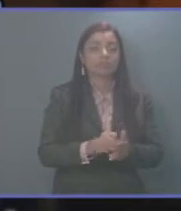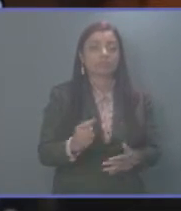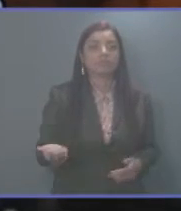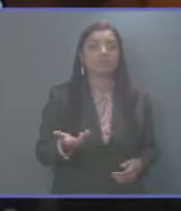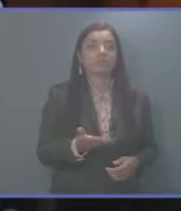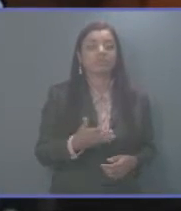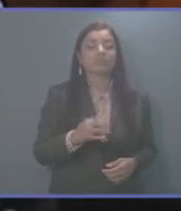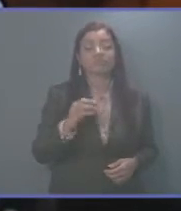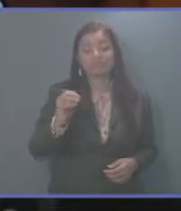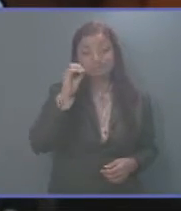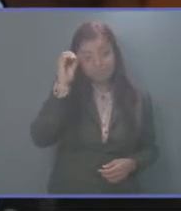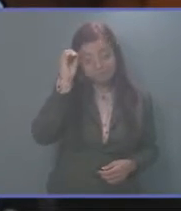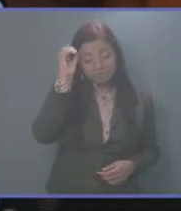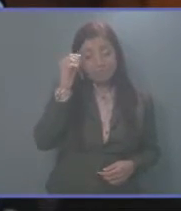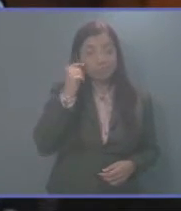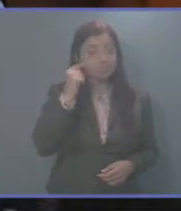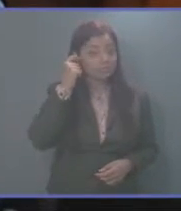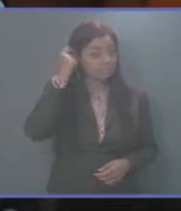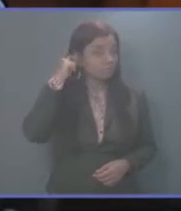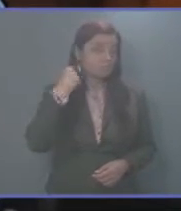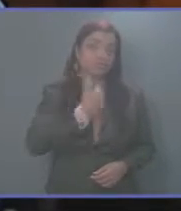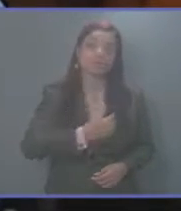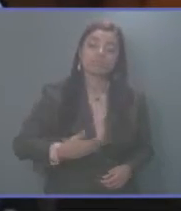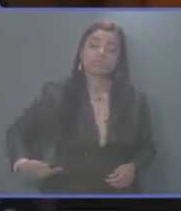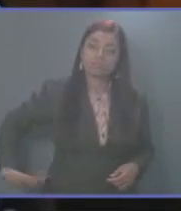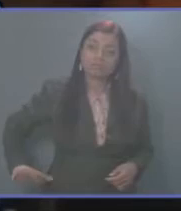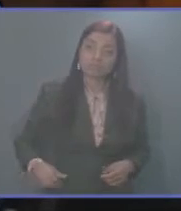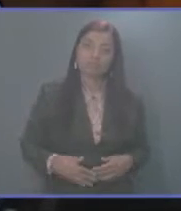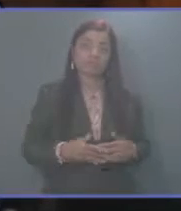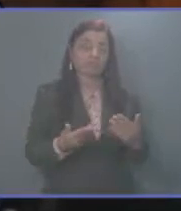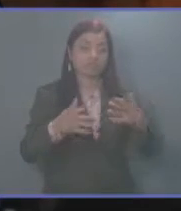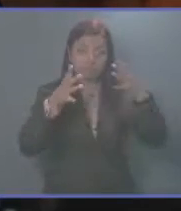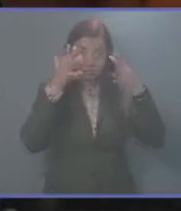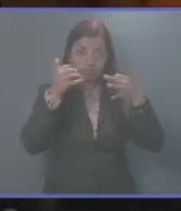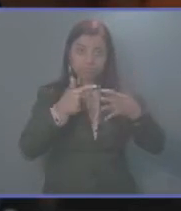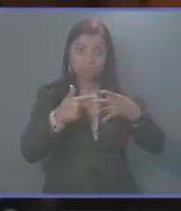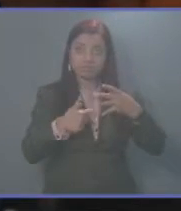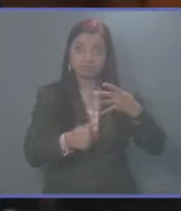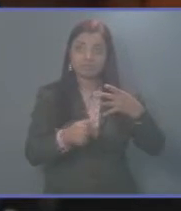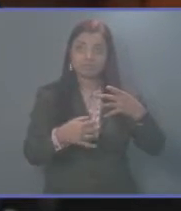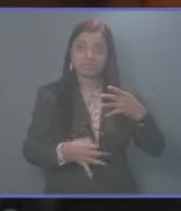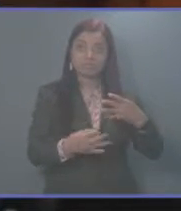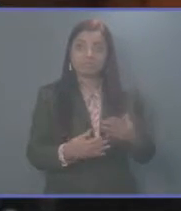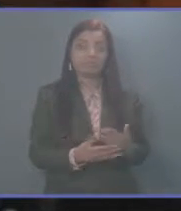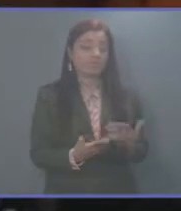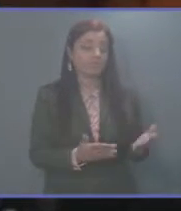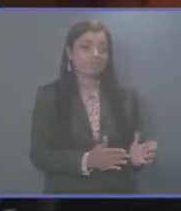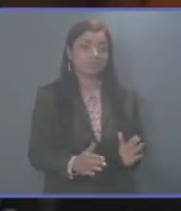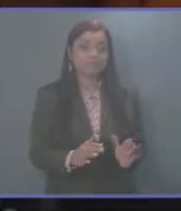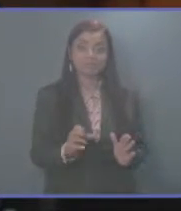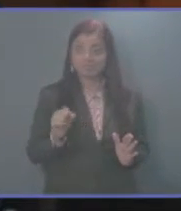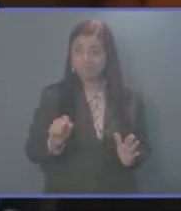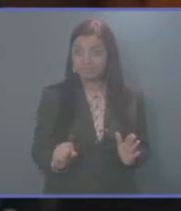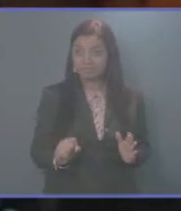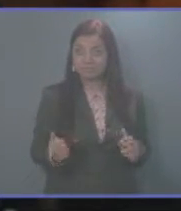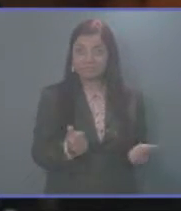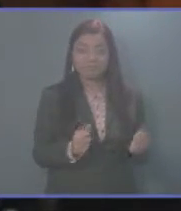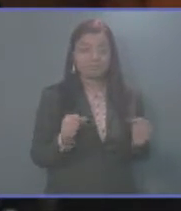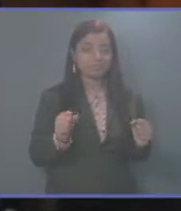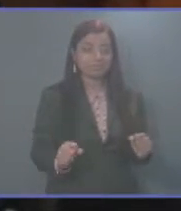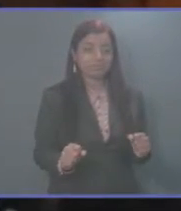las observaciones hechas por el señor presidente de la República al decreto legislativo de referencia, las cuales se detallan